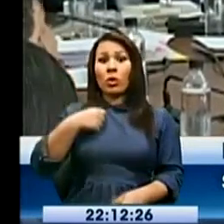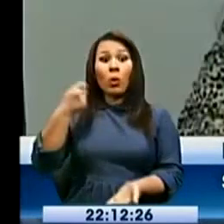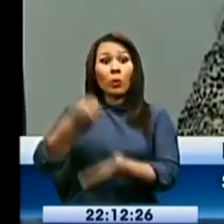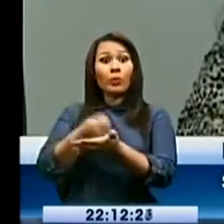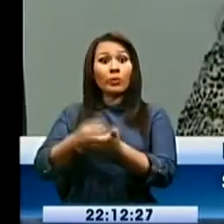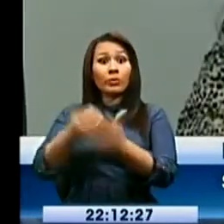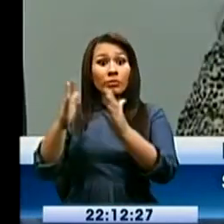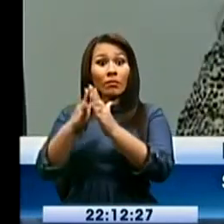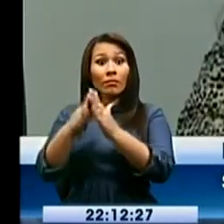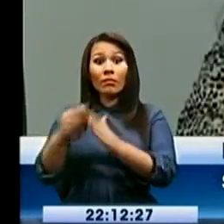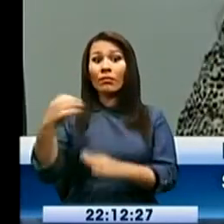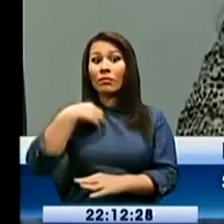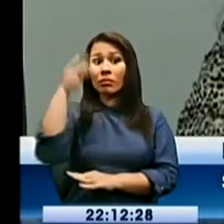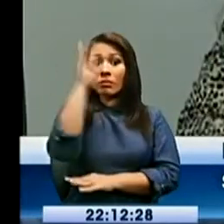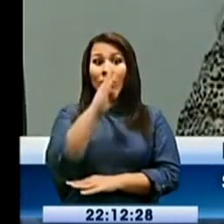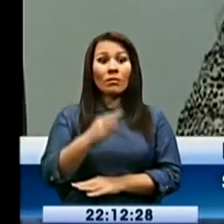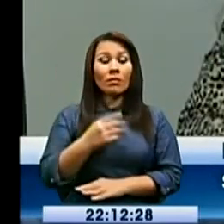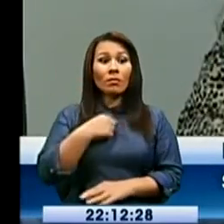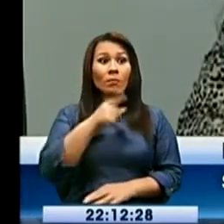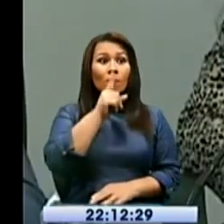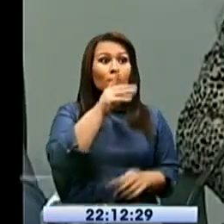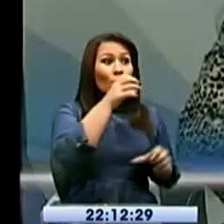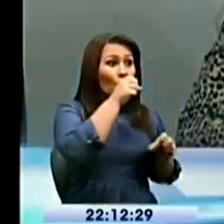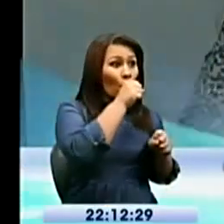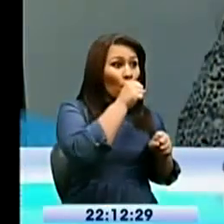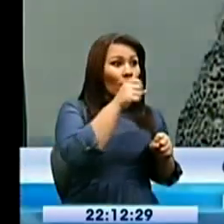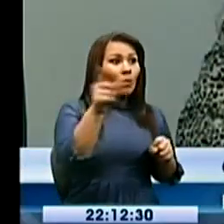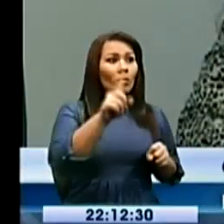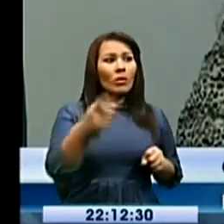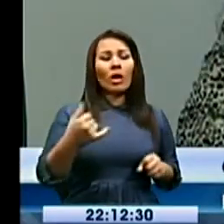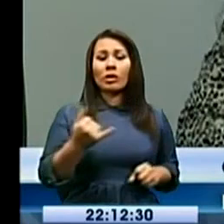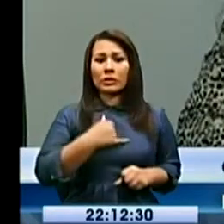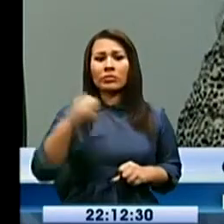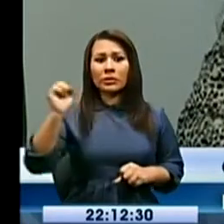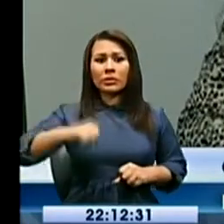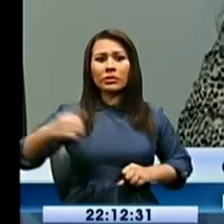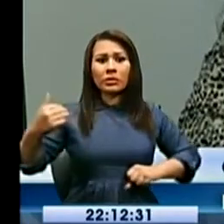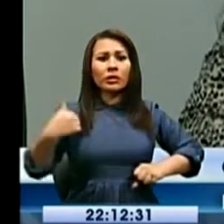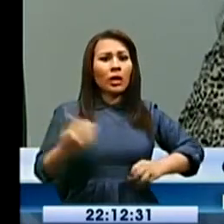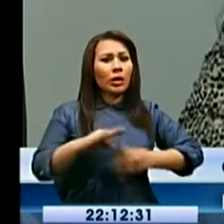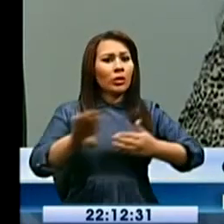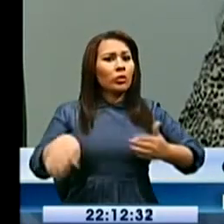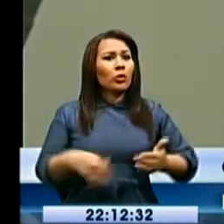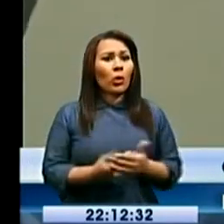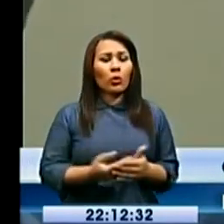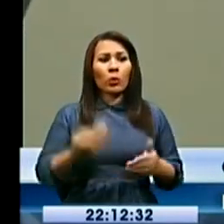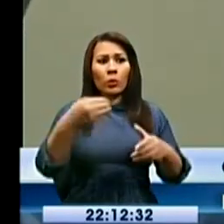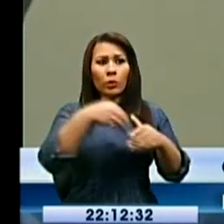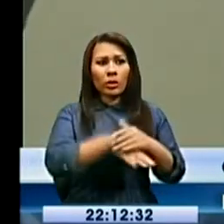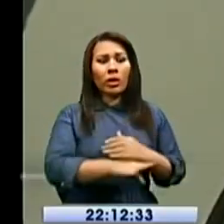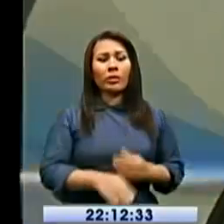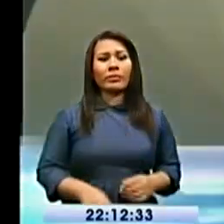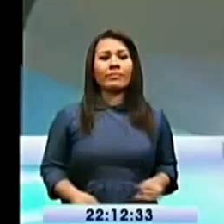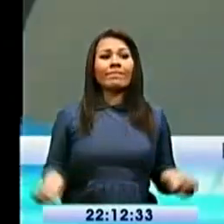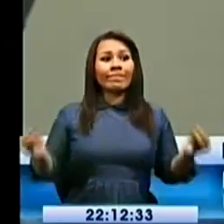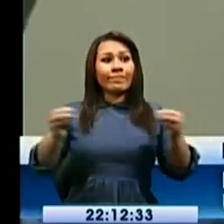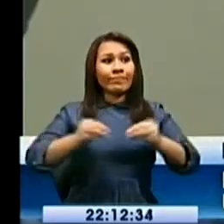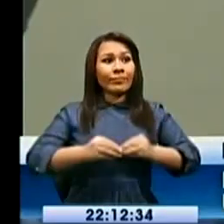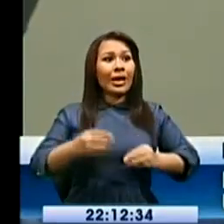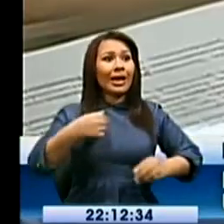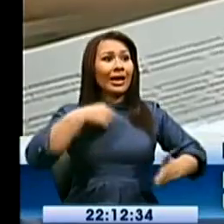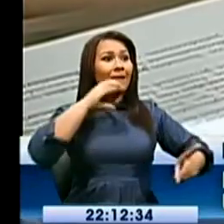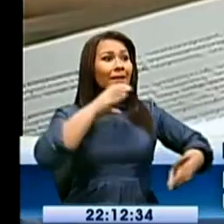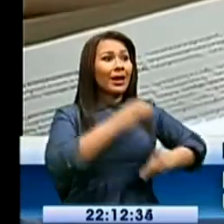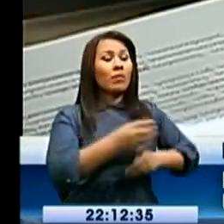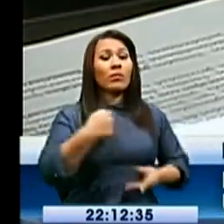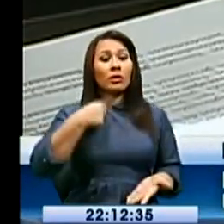impuestos. Jamás oculté la existencia y los recursos de donde se obtuvieron. Además rechaza la acusación de que